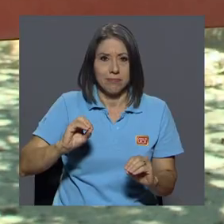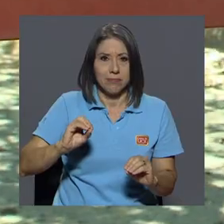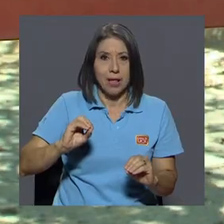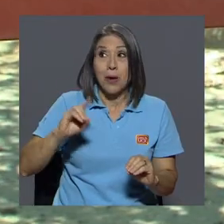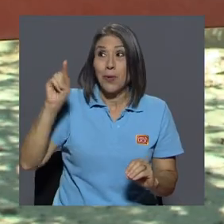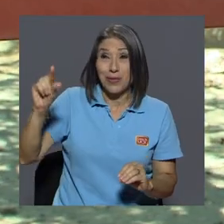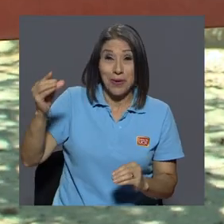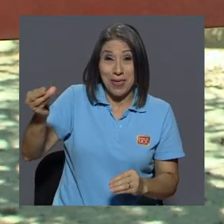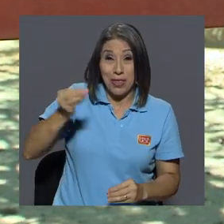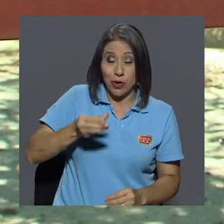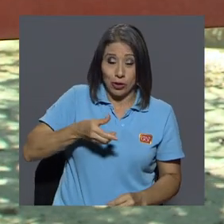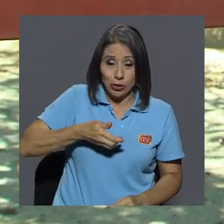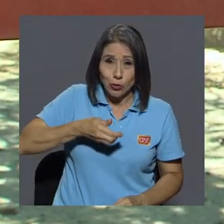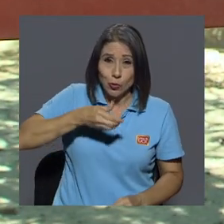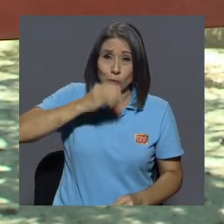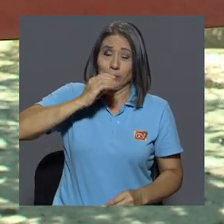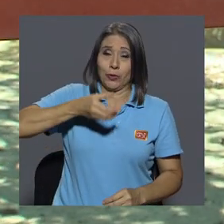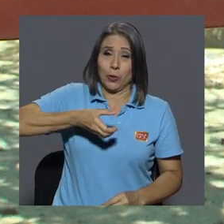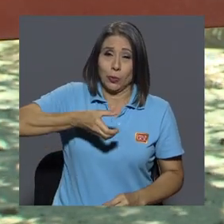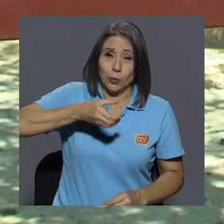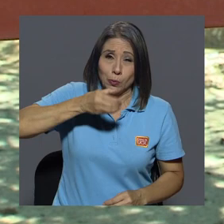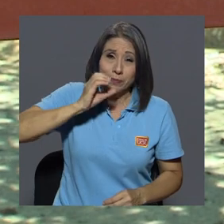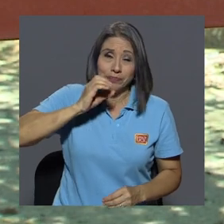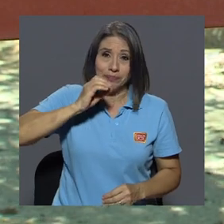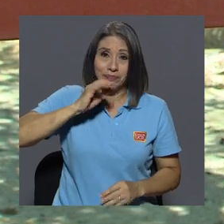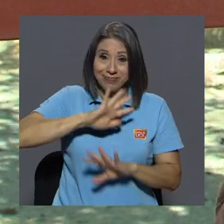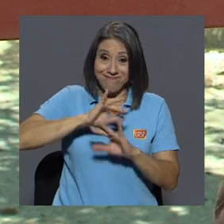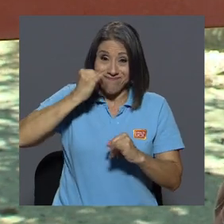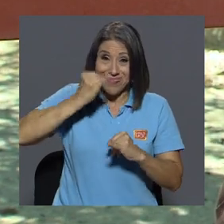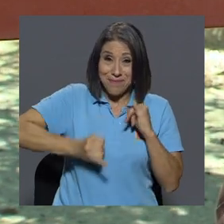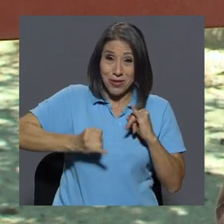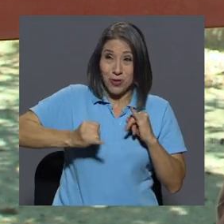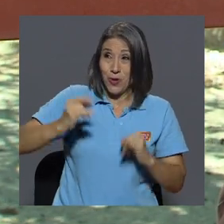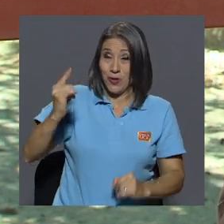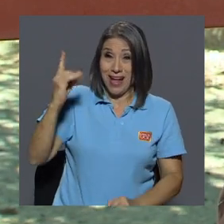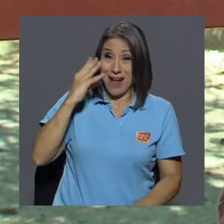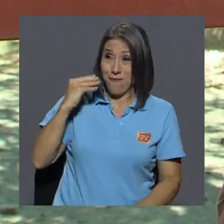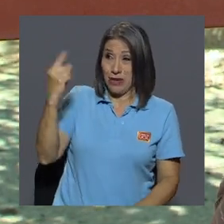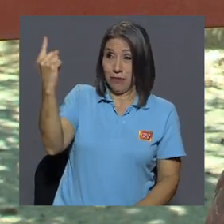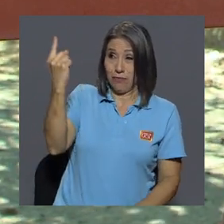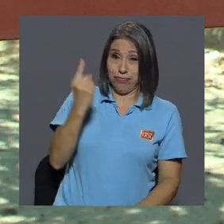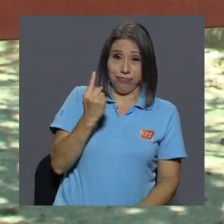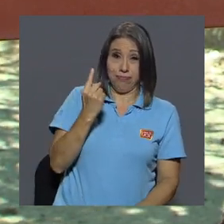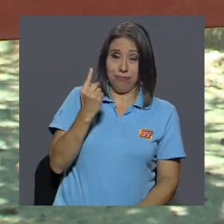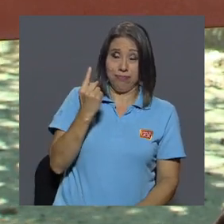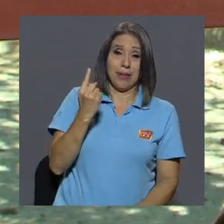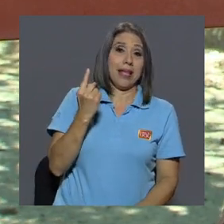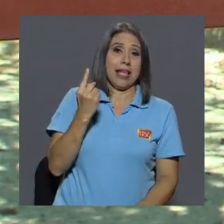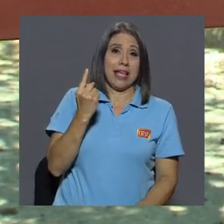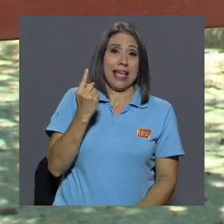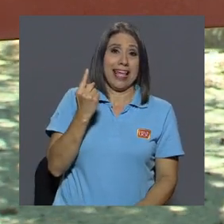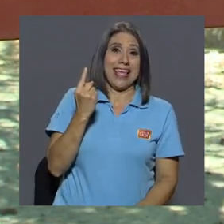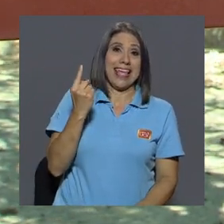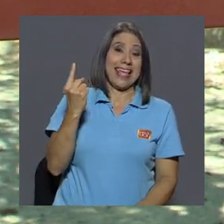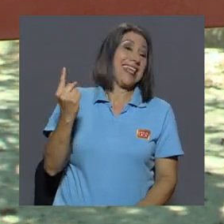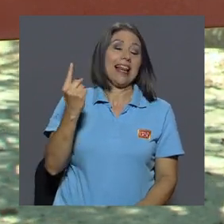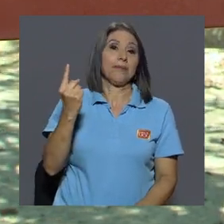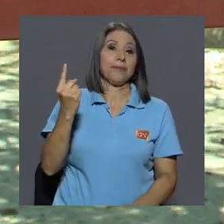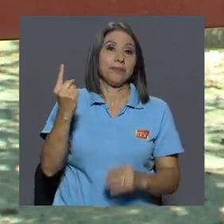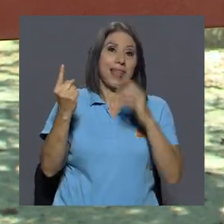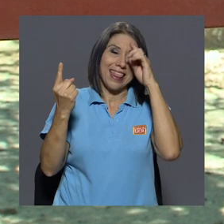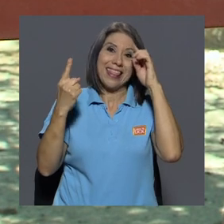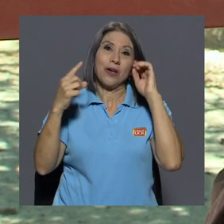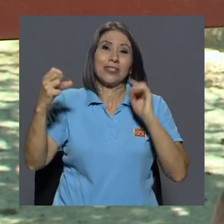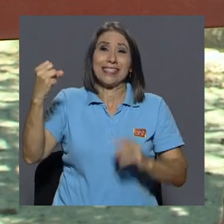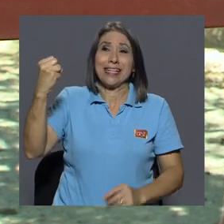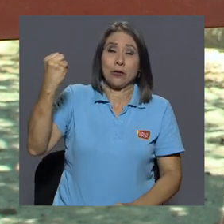Después de que me metió los 2 tragos, en el segundo, se paró al frente mío y cerró la mano y